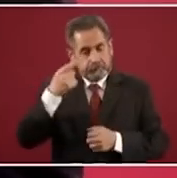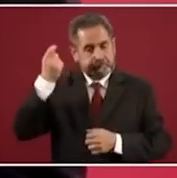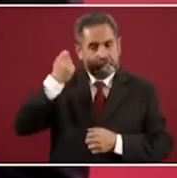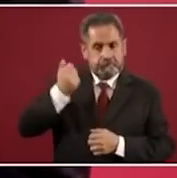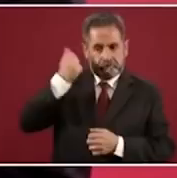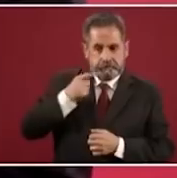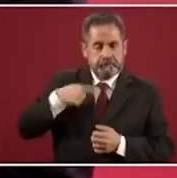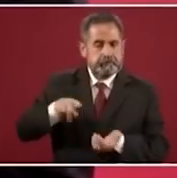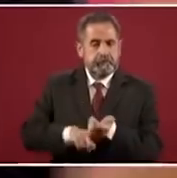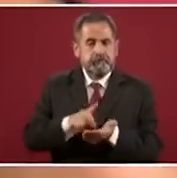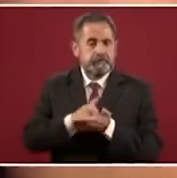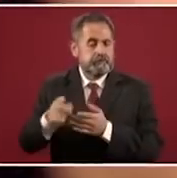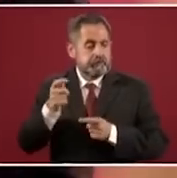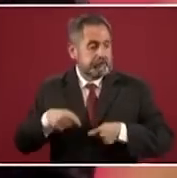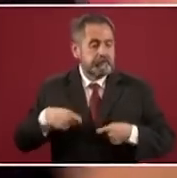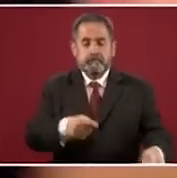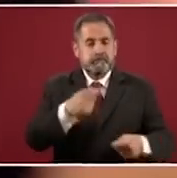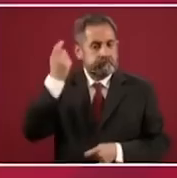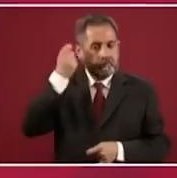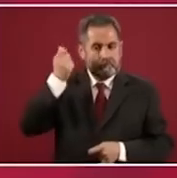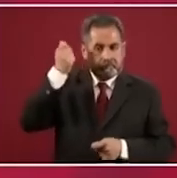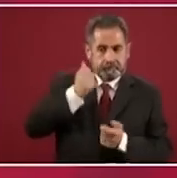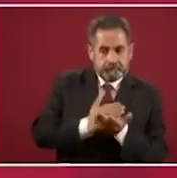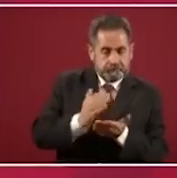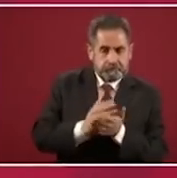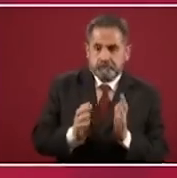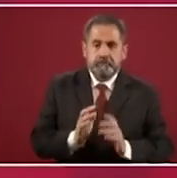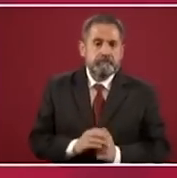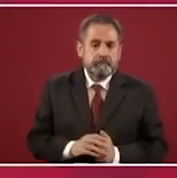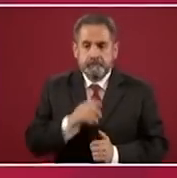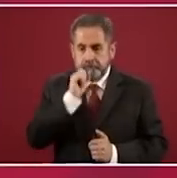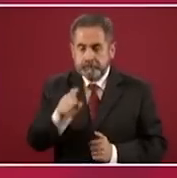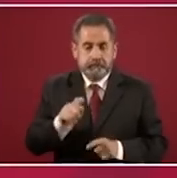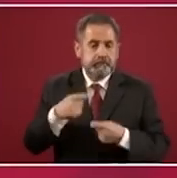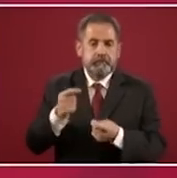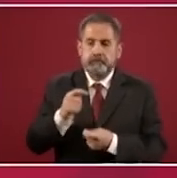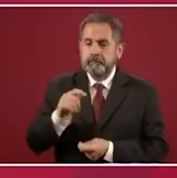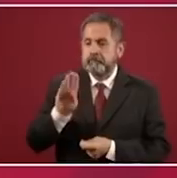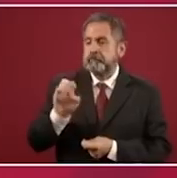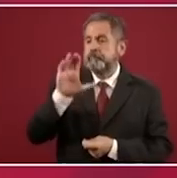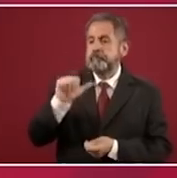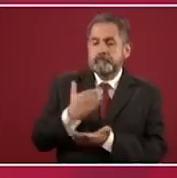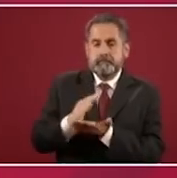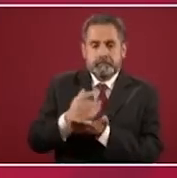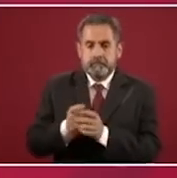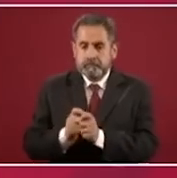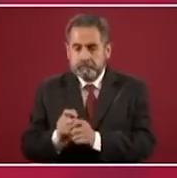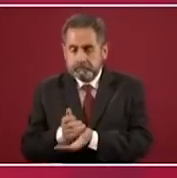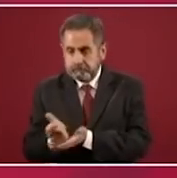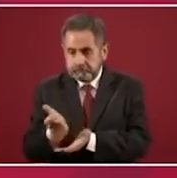las pensiones y becas. Sí. Y a las becas y el